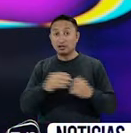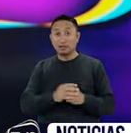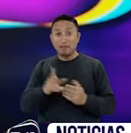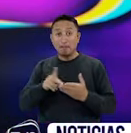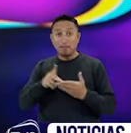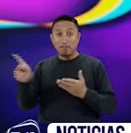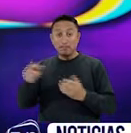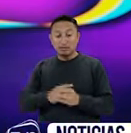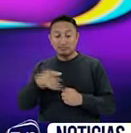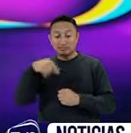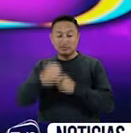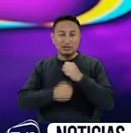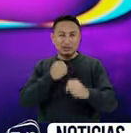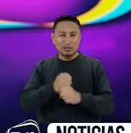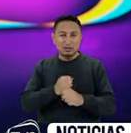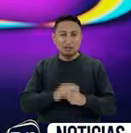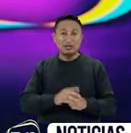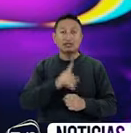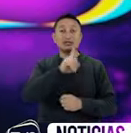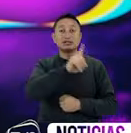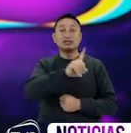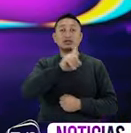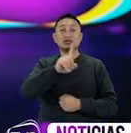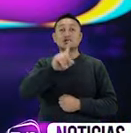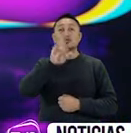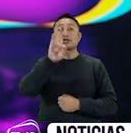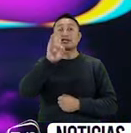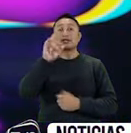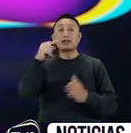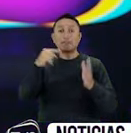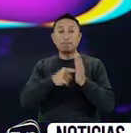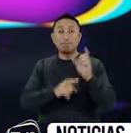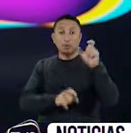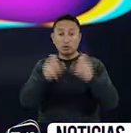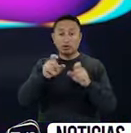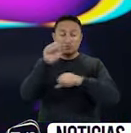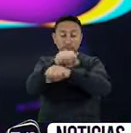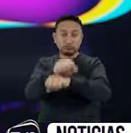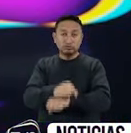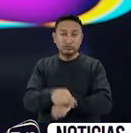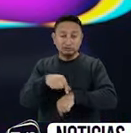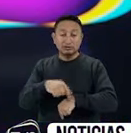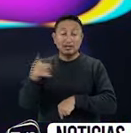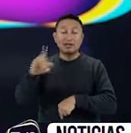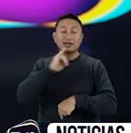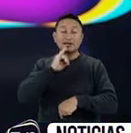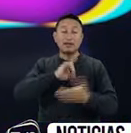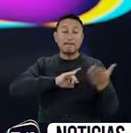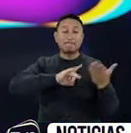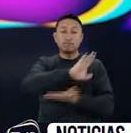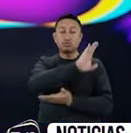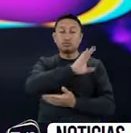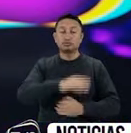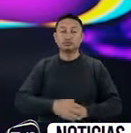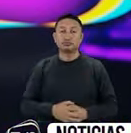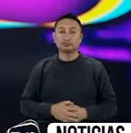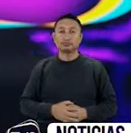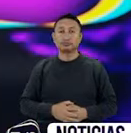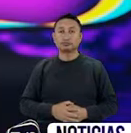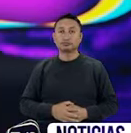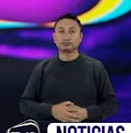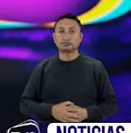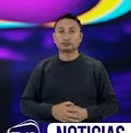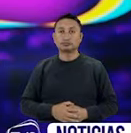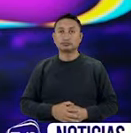año, 117.000 ecuatorianos fueron detenidos y expulsados por pretender ingresar a los Estados Unidos de